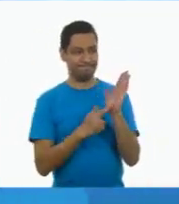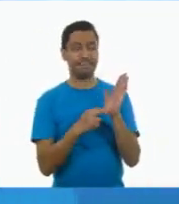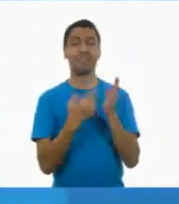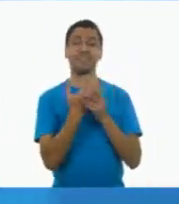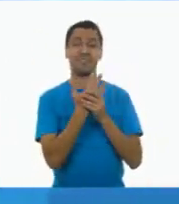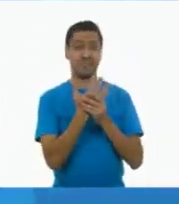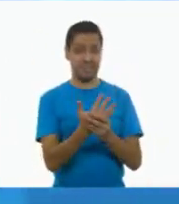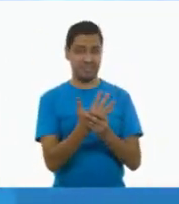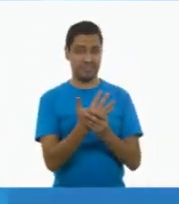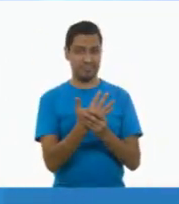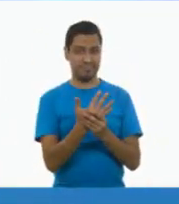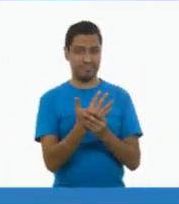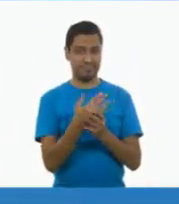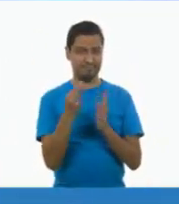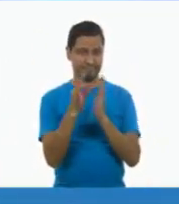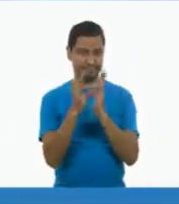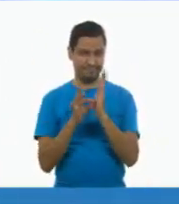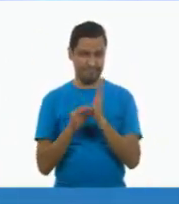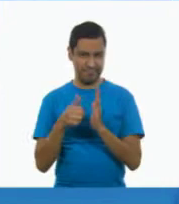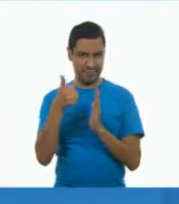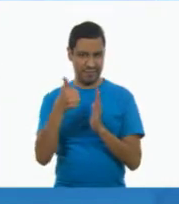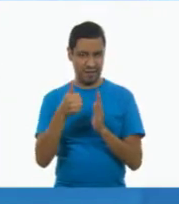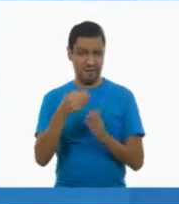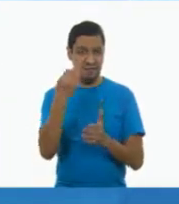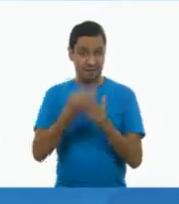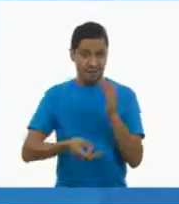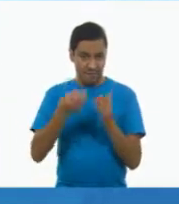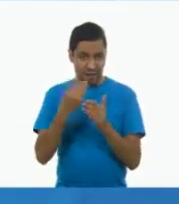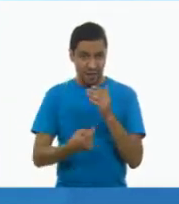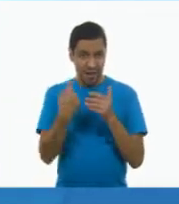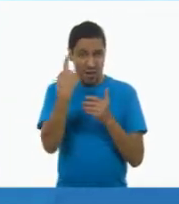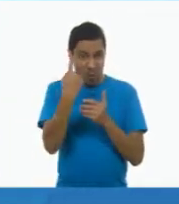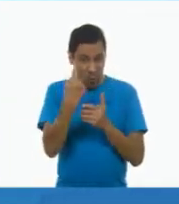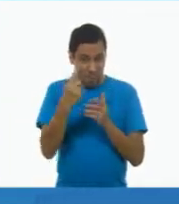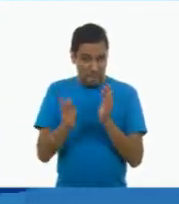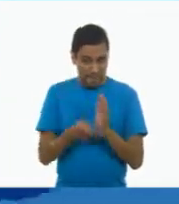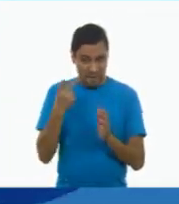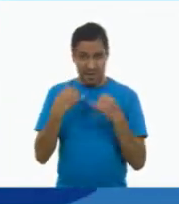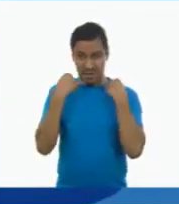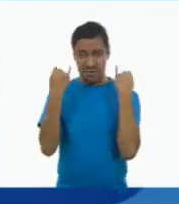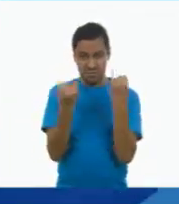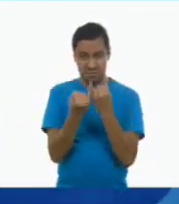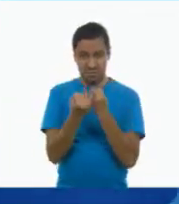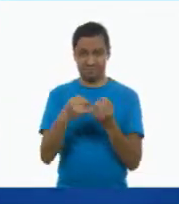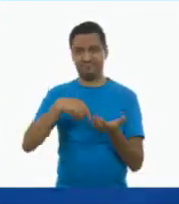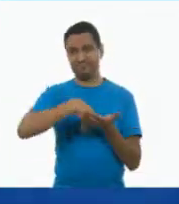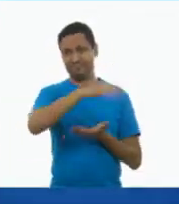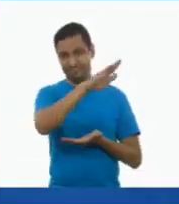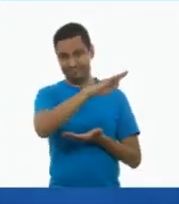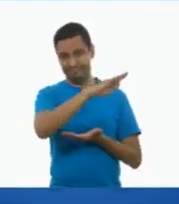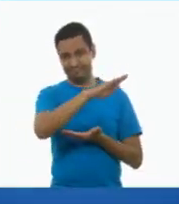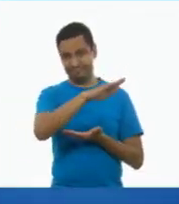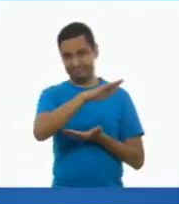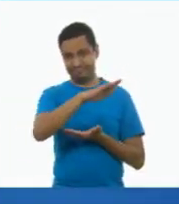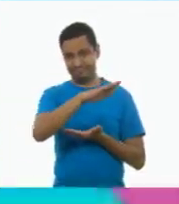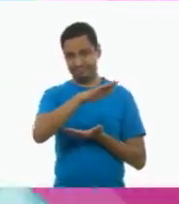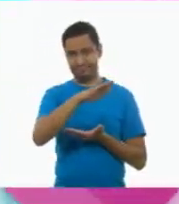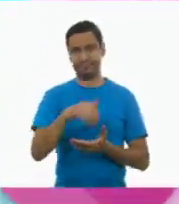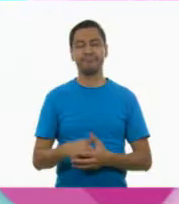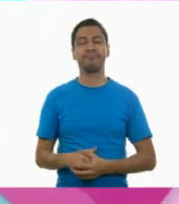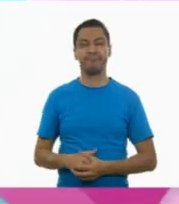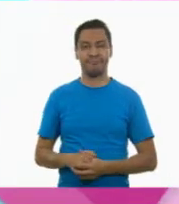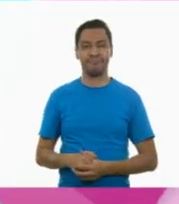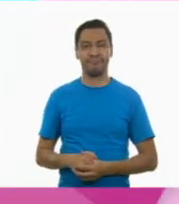así. Cualquiera que falte a una junta del club será inmediatamente expulsada. Y yo quería seguir siendo del